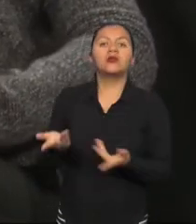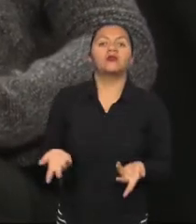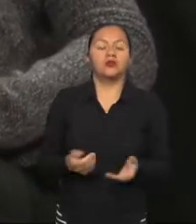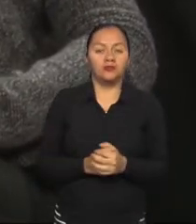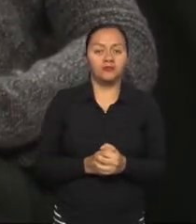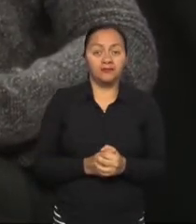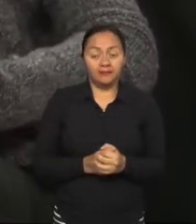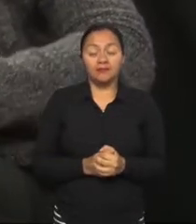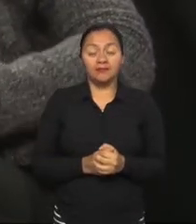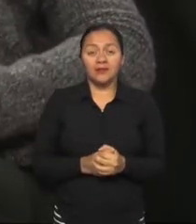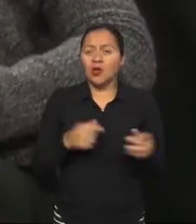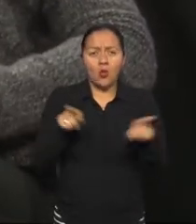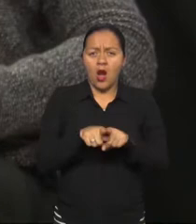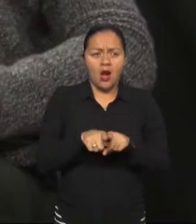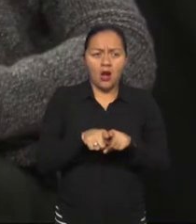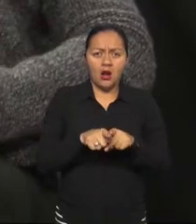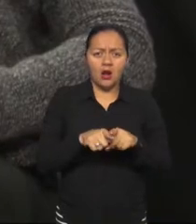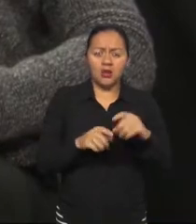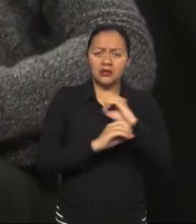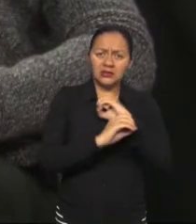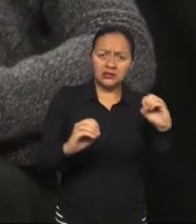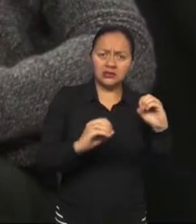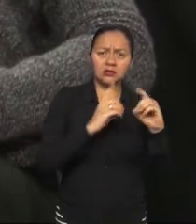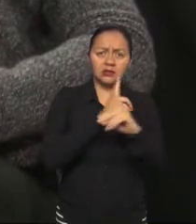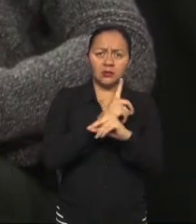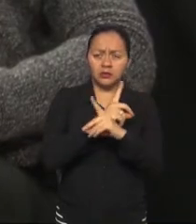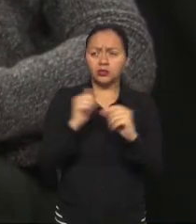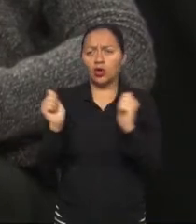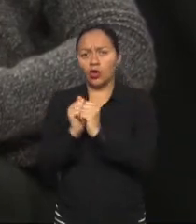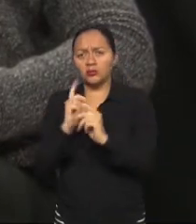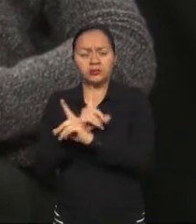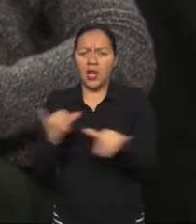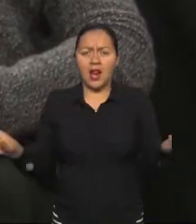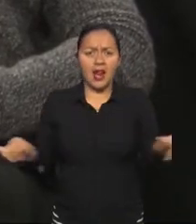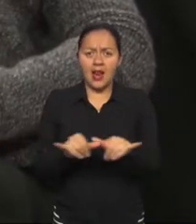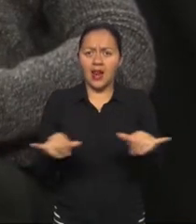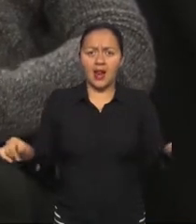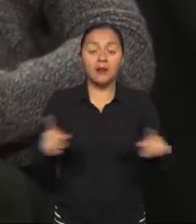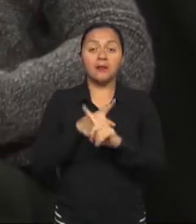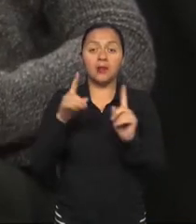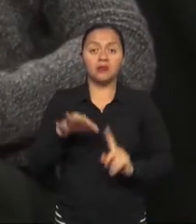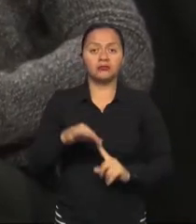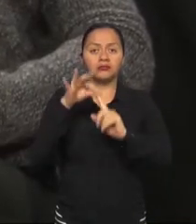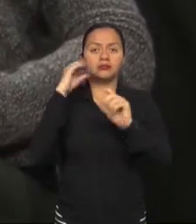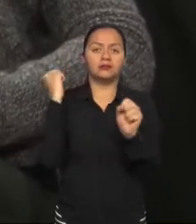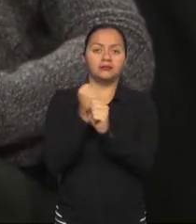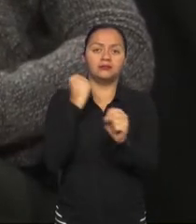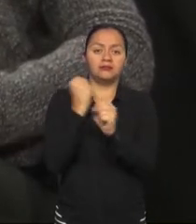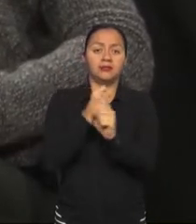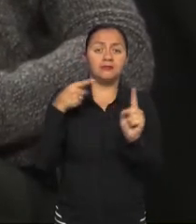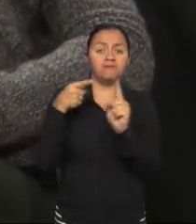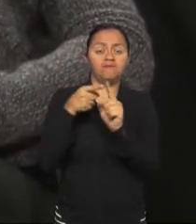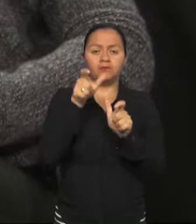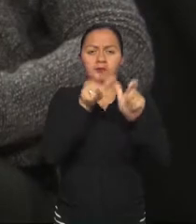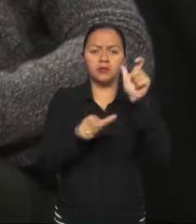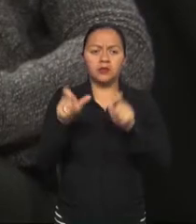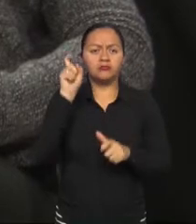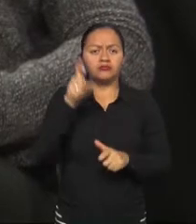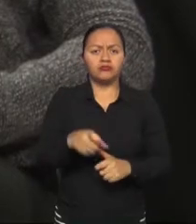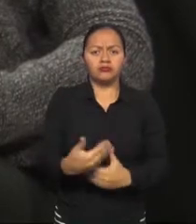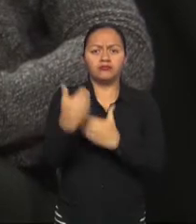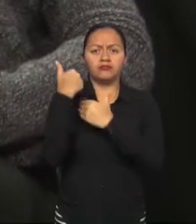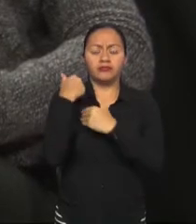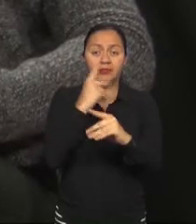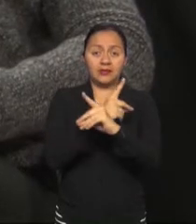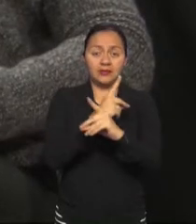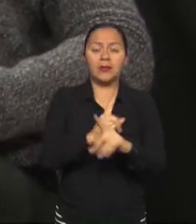discapacidad. Entonces, ahí nosotros pensamos que es fundamental trabajar, por un lado, con la persona que tiene una discapacidad,